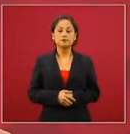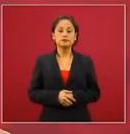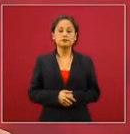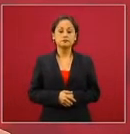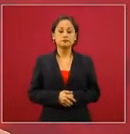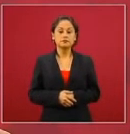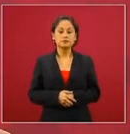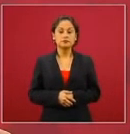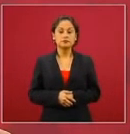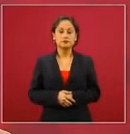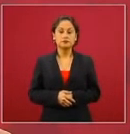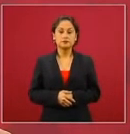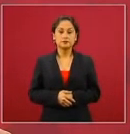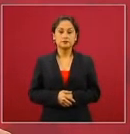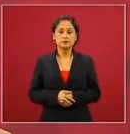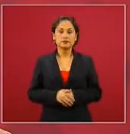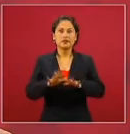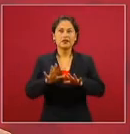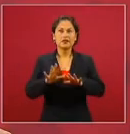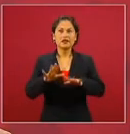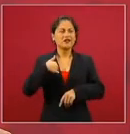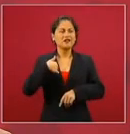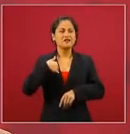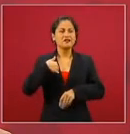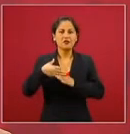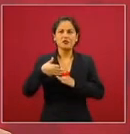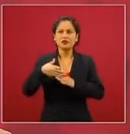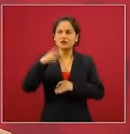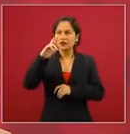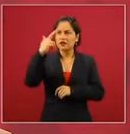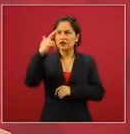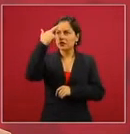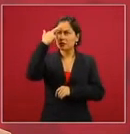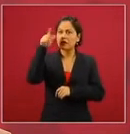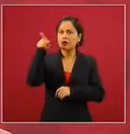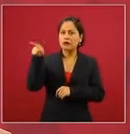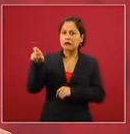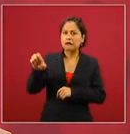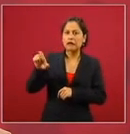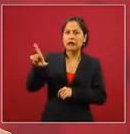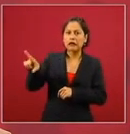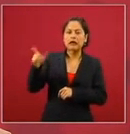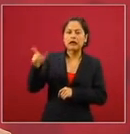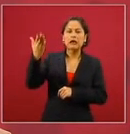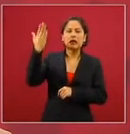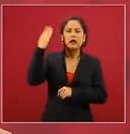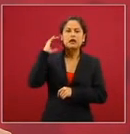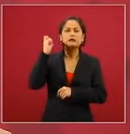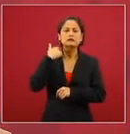ahora estoy recordando que este señor también fue presidente del PRI.